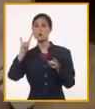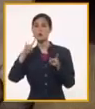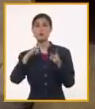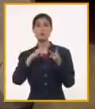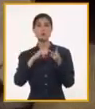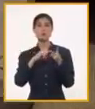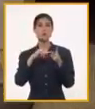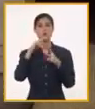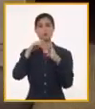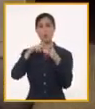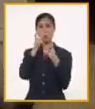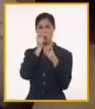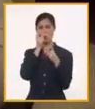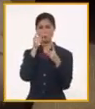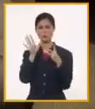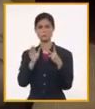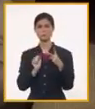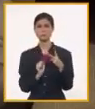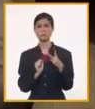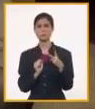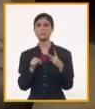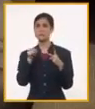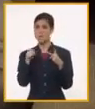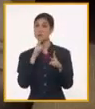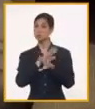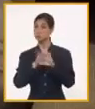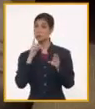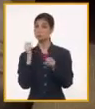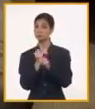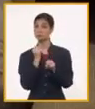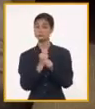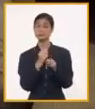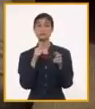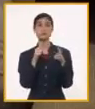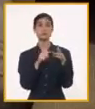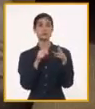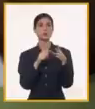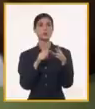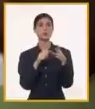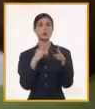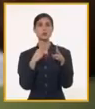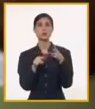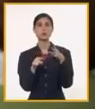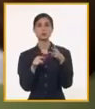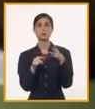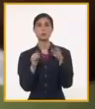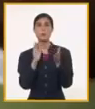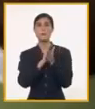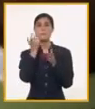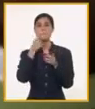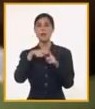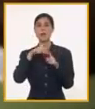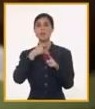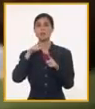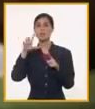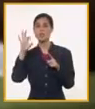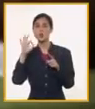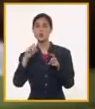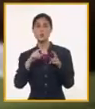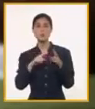parte de angiología, Ajá. y estaba, digamos, Mateo de Acosta